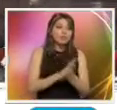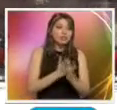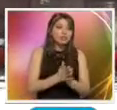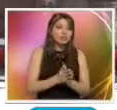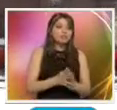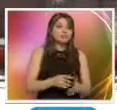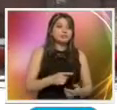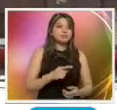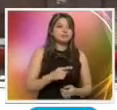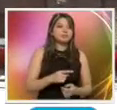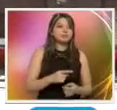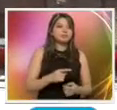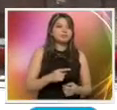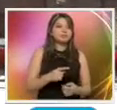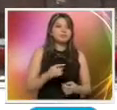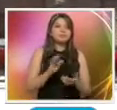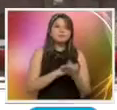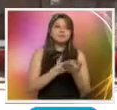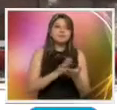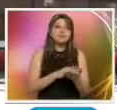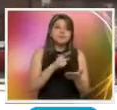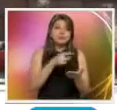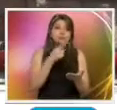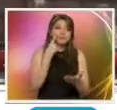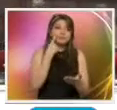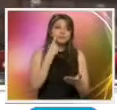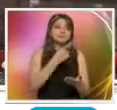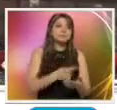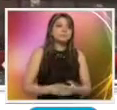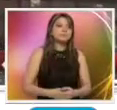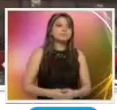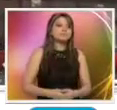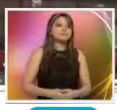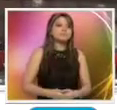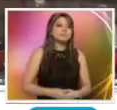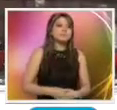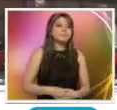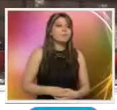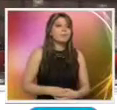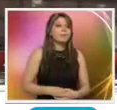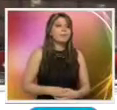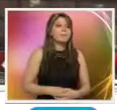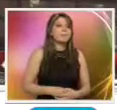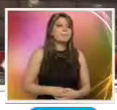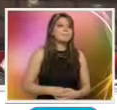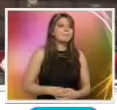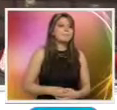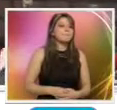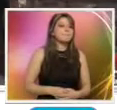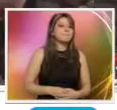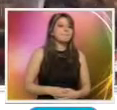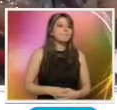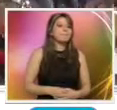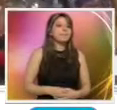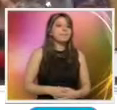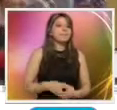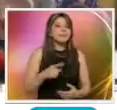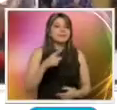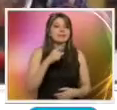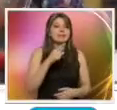de mayonesa. Muy bien, poquito de mayonesa. Y ahora sí estamos a punto de disfrutar este Ajá. platillo. Vamos a echarle la marinación.